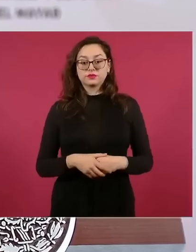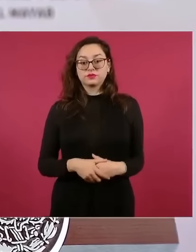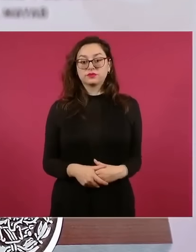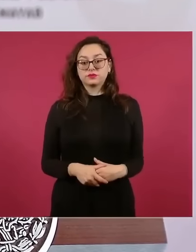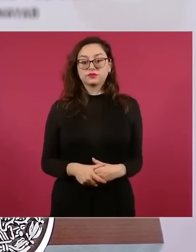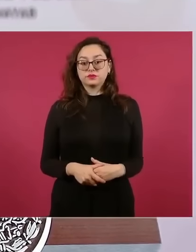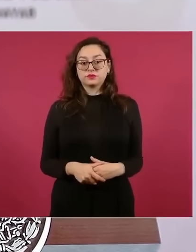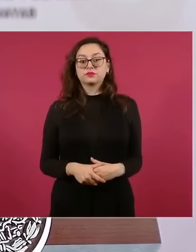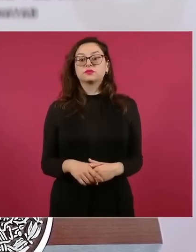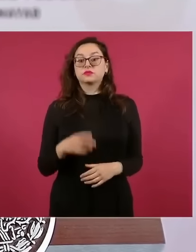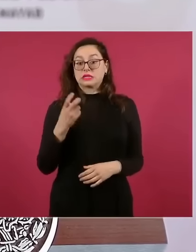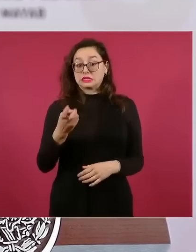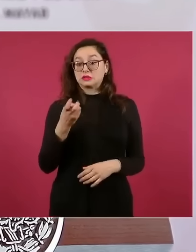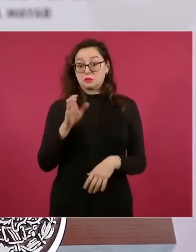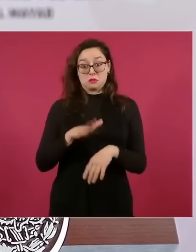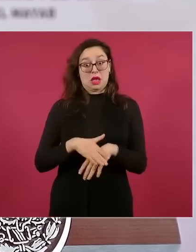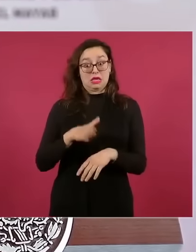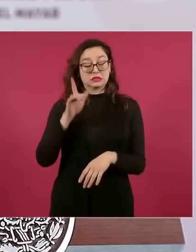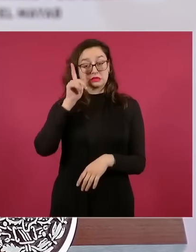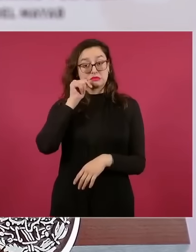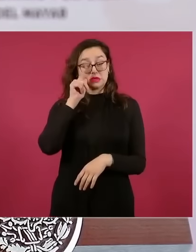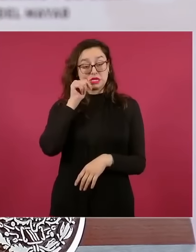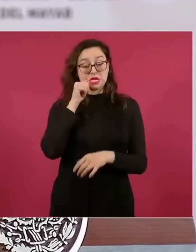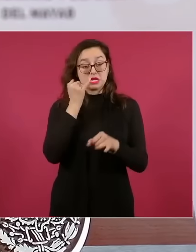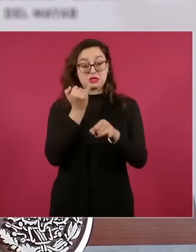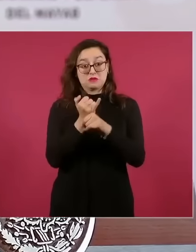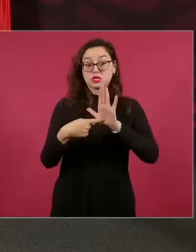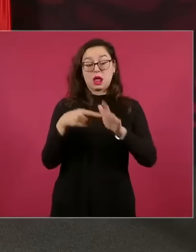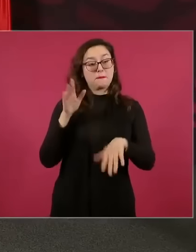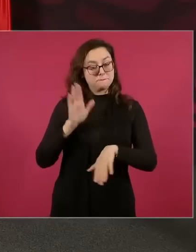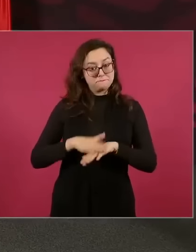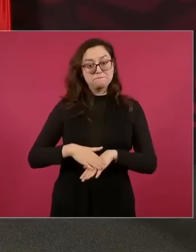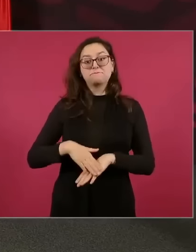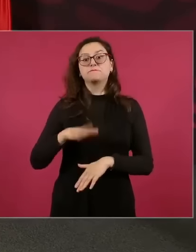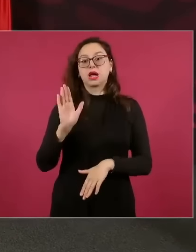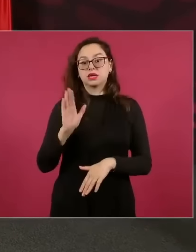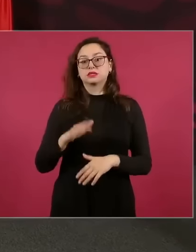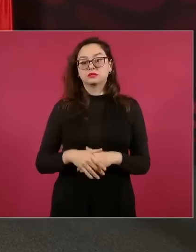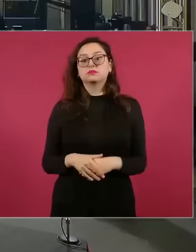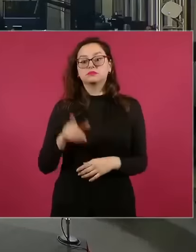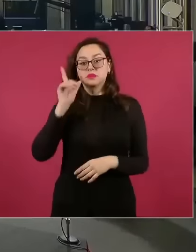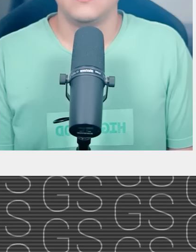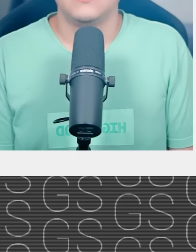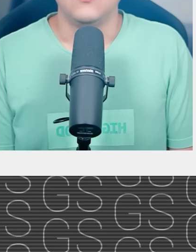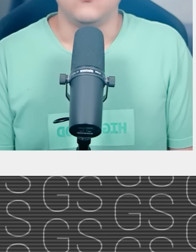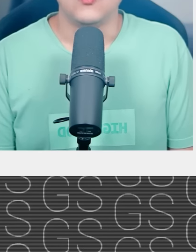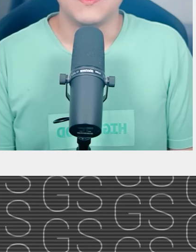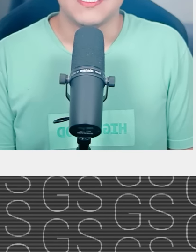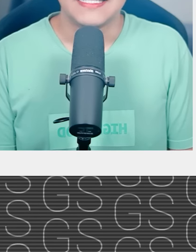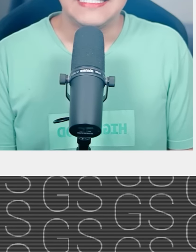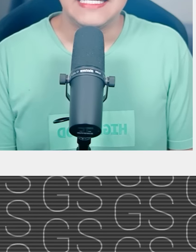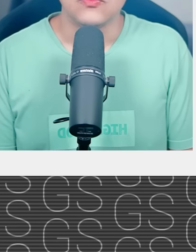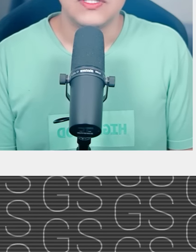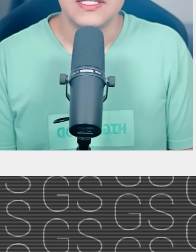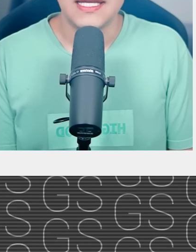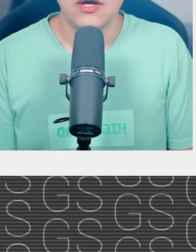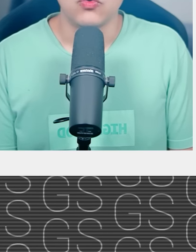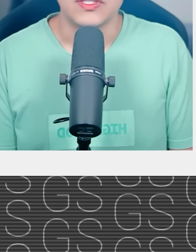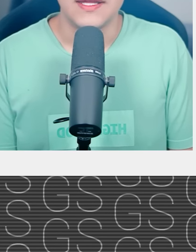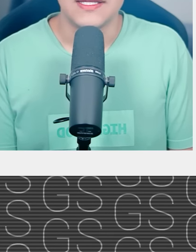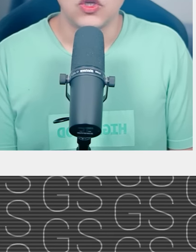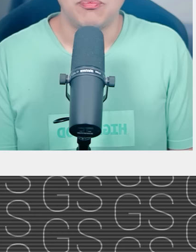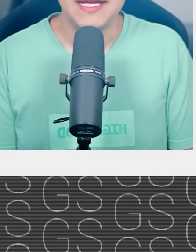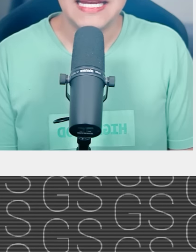mañana tengamos más información en lo que vamos a presentar. Y bueno, pues hasta aquí la noticia.